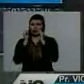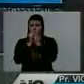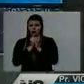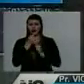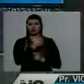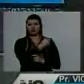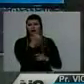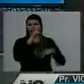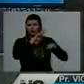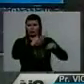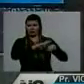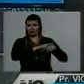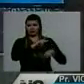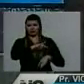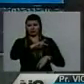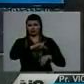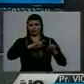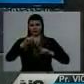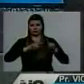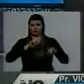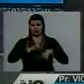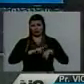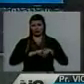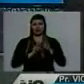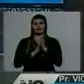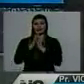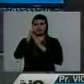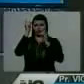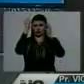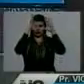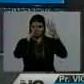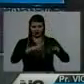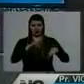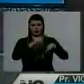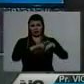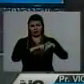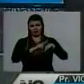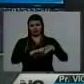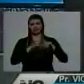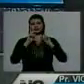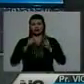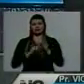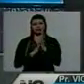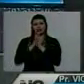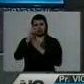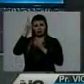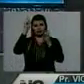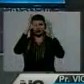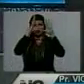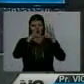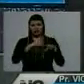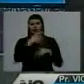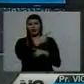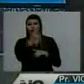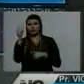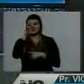que tienen la responsabilidad de gobernar al país. Que Dios bendiga al Paraguay y que Dios bendiga a otros